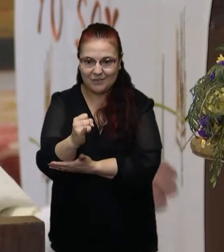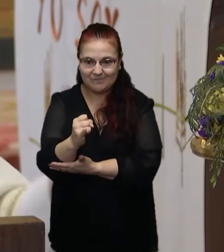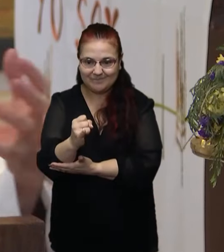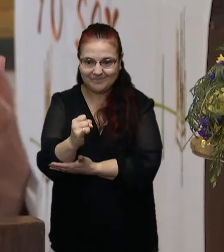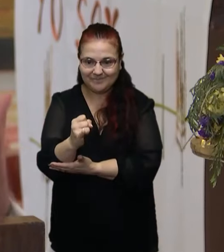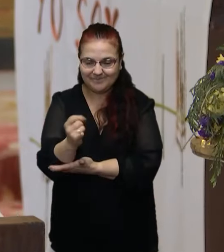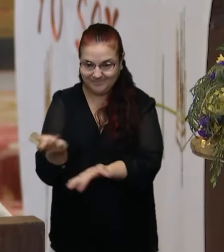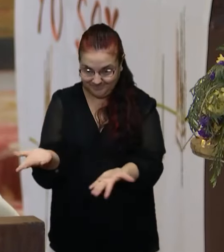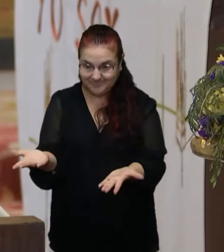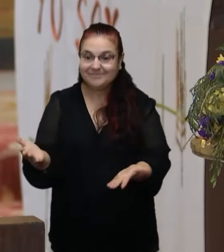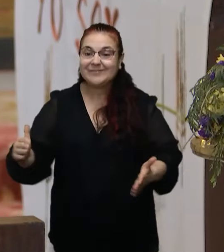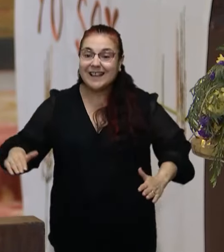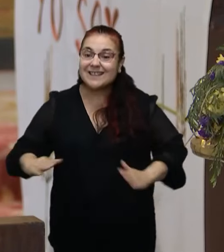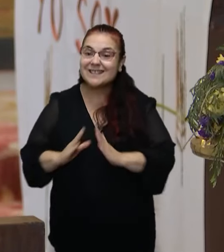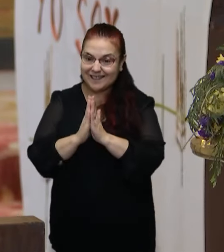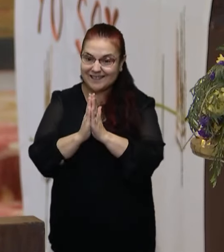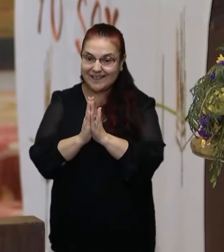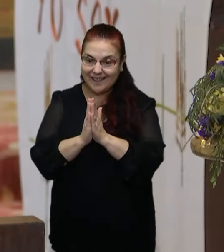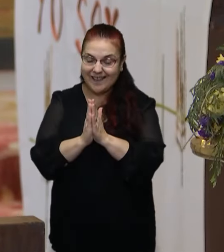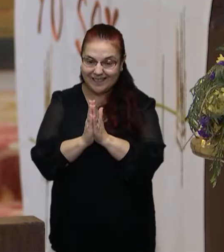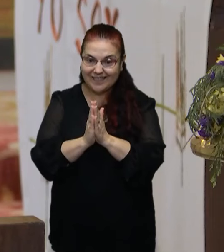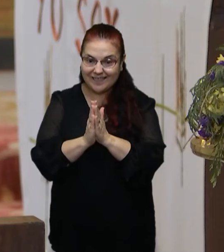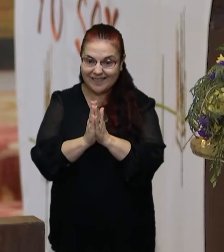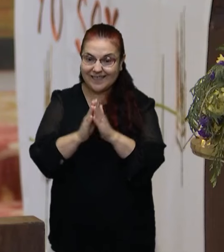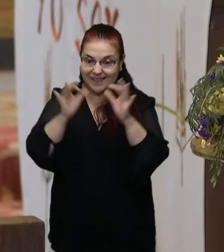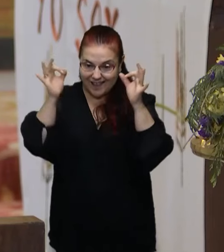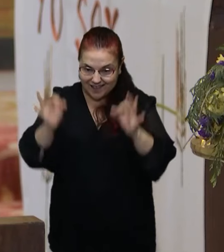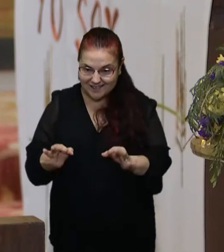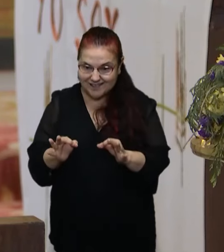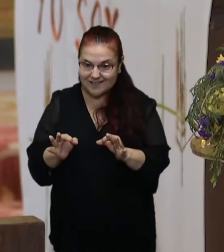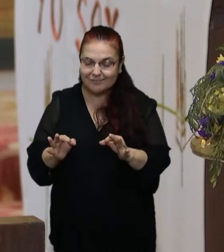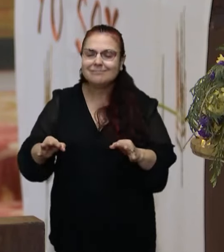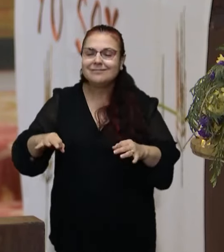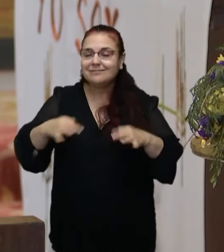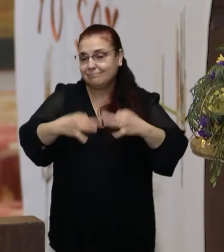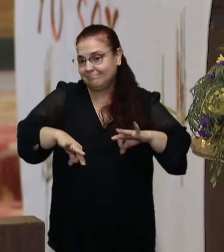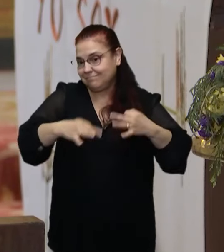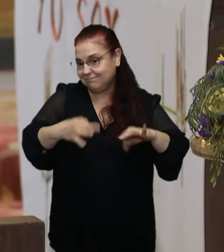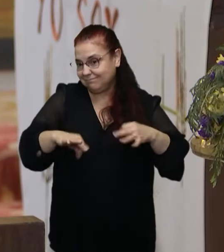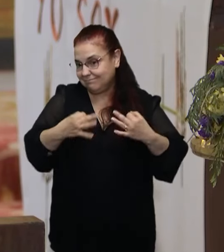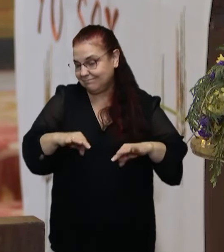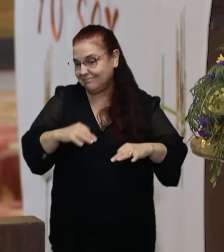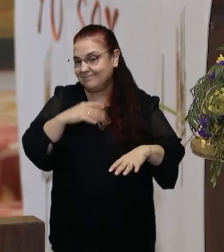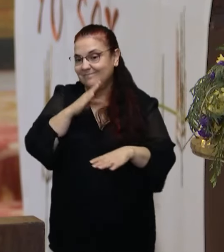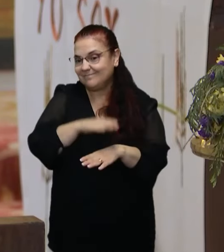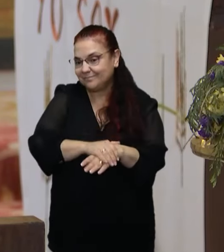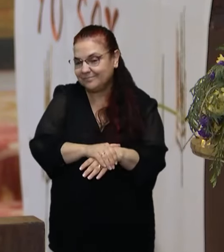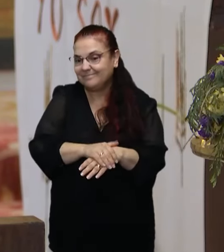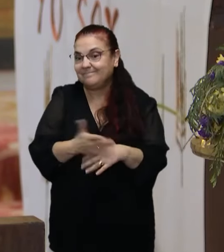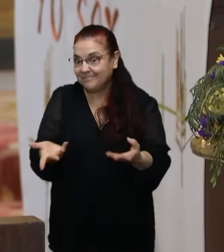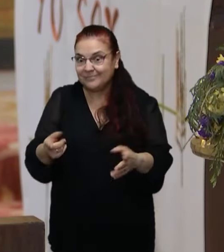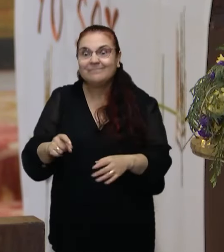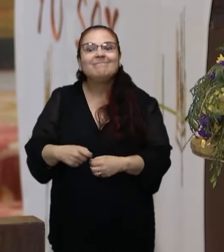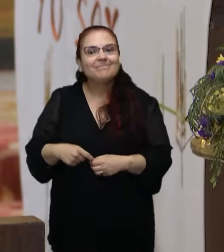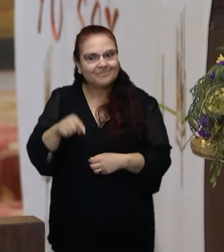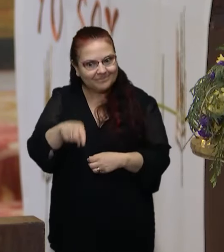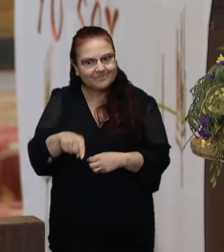La santidad es la humildad, ¿no? Y la humildad es la santidad. Y esta es una gran verdad, hemos de decir, una gran